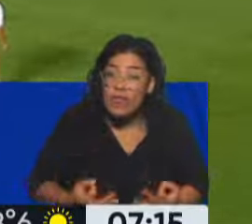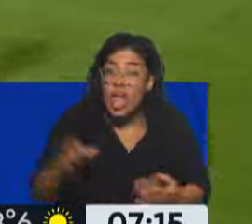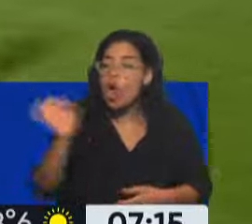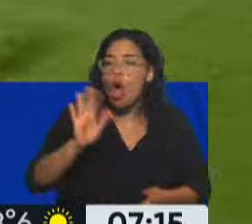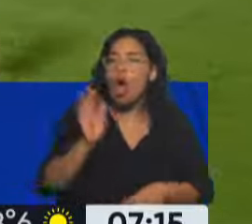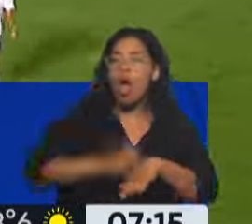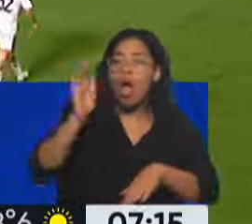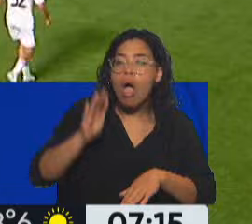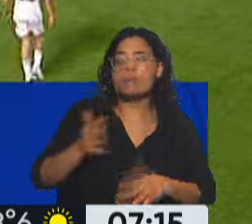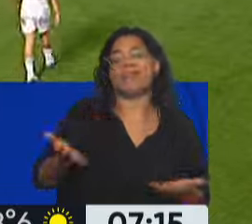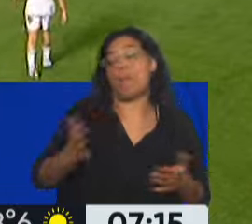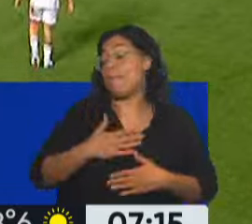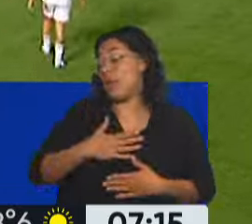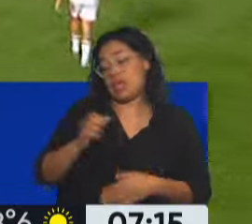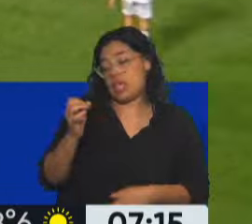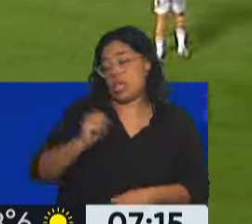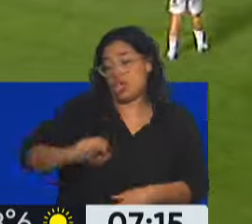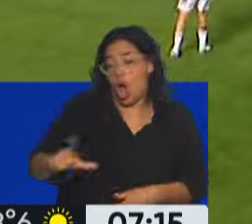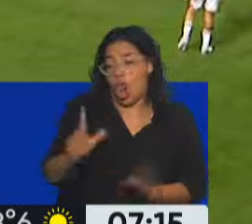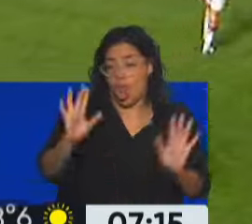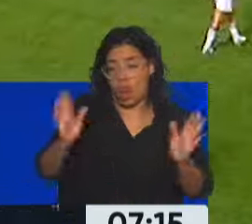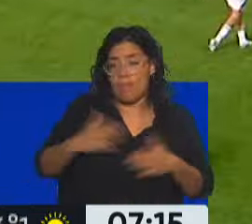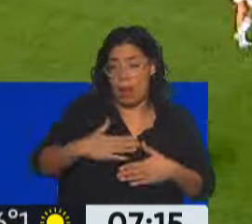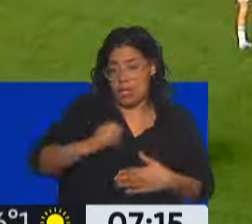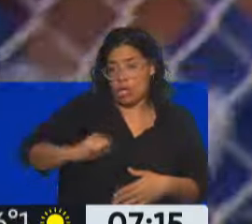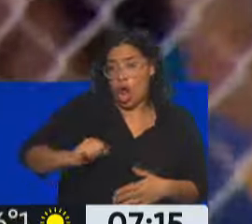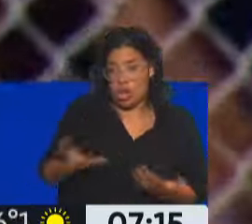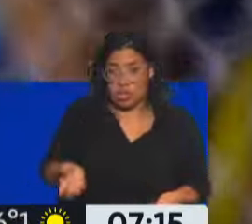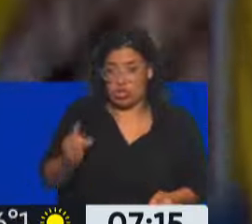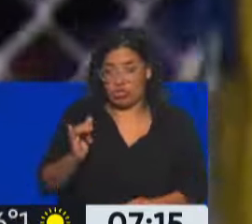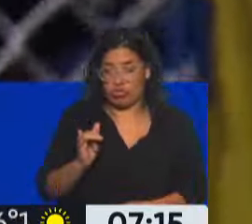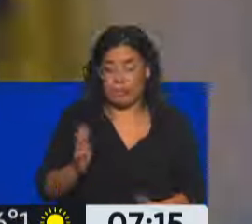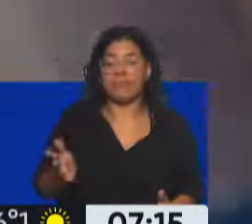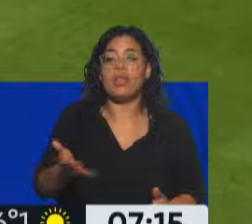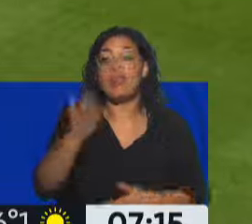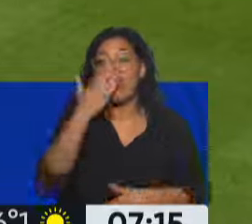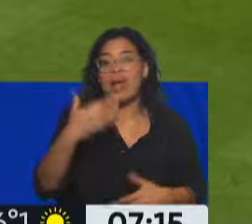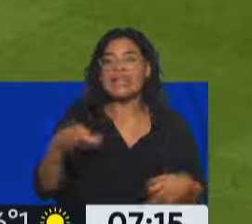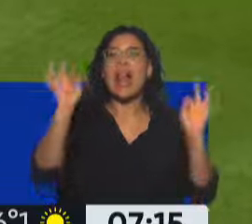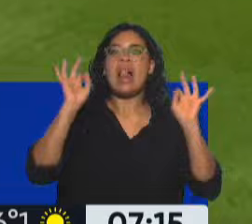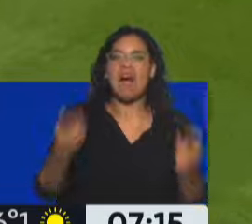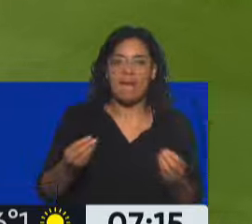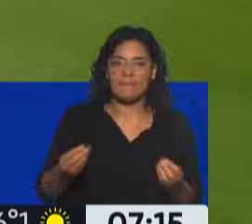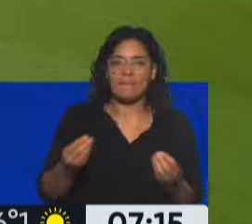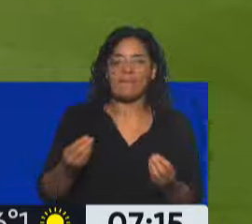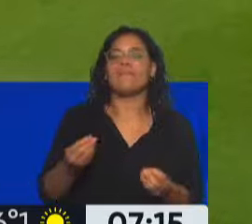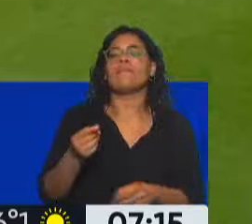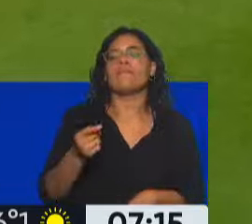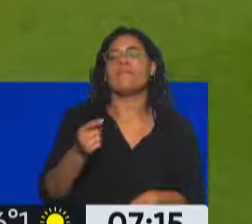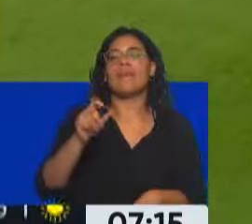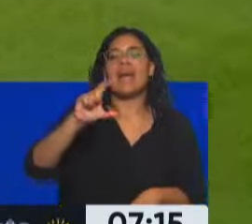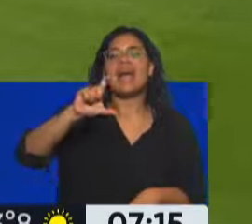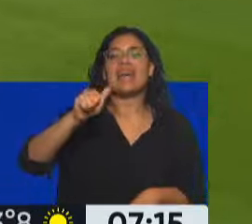gol si entraba? No, para mí era gol. Si es la gol. Última bueno, del partido. Después salva las papas Edinson